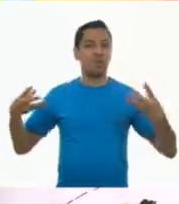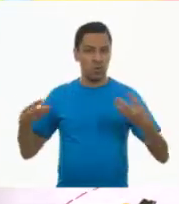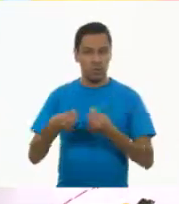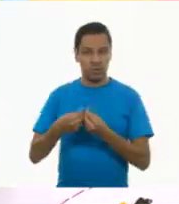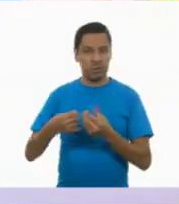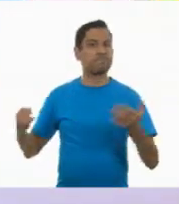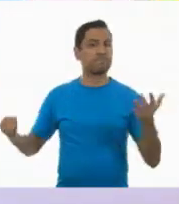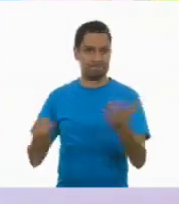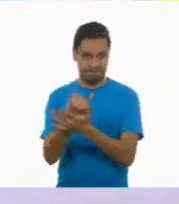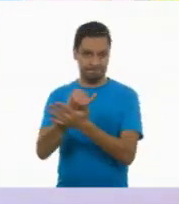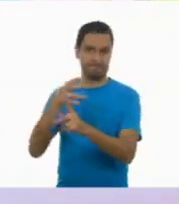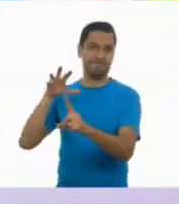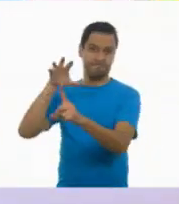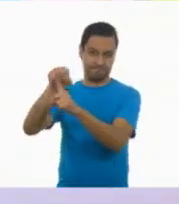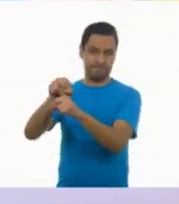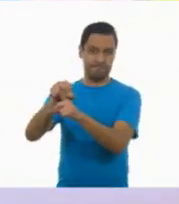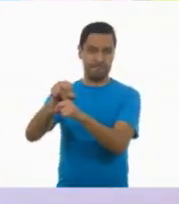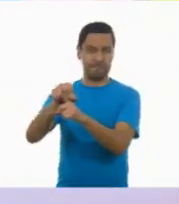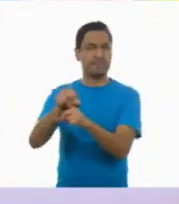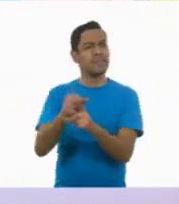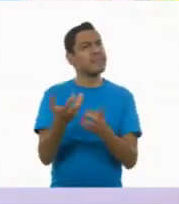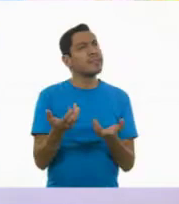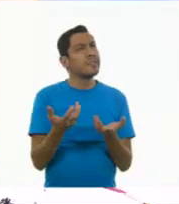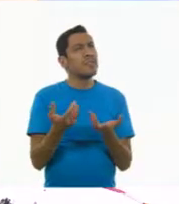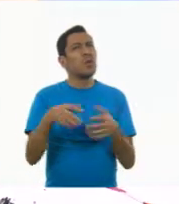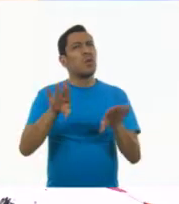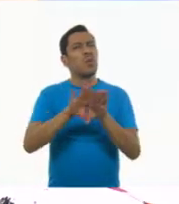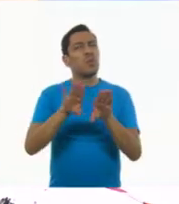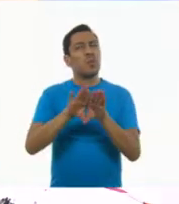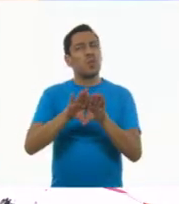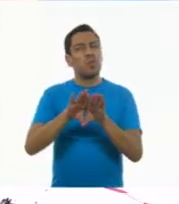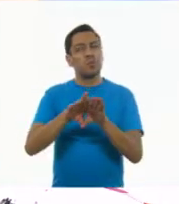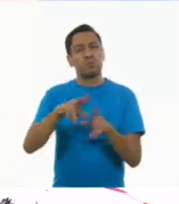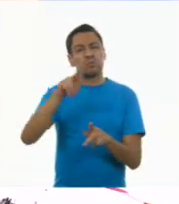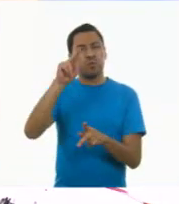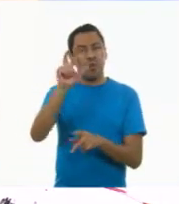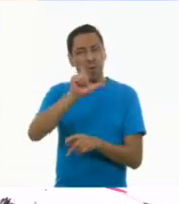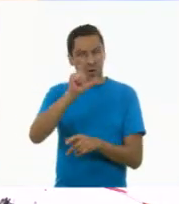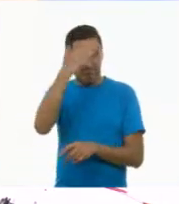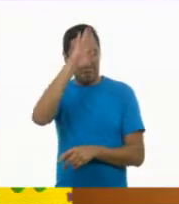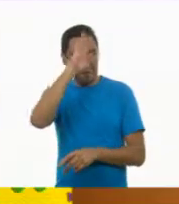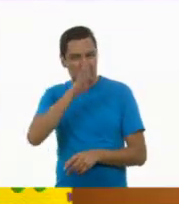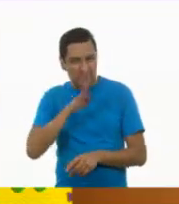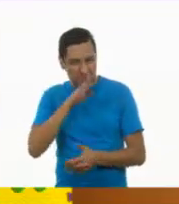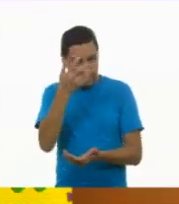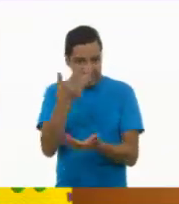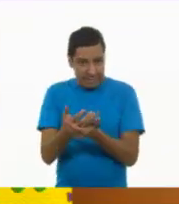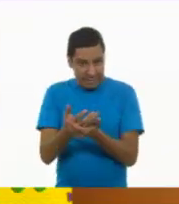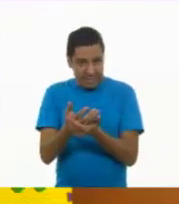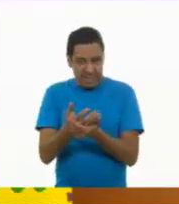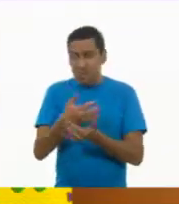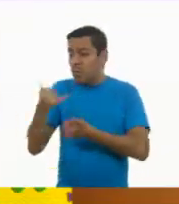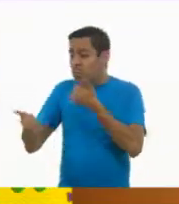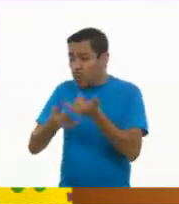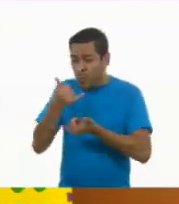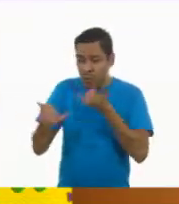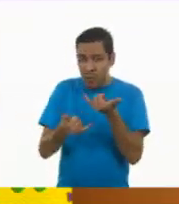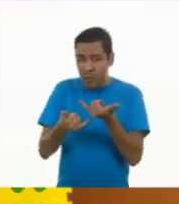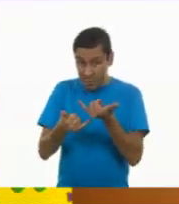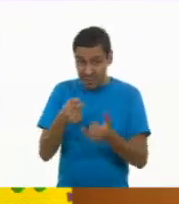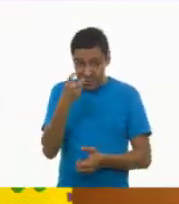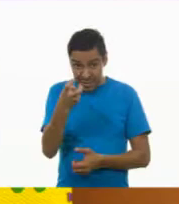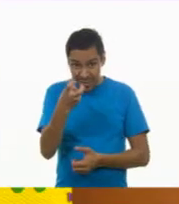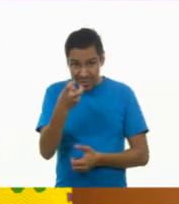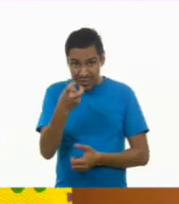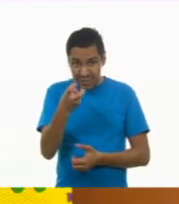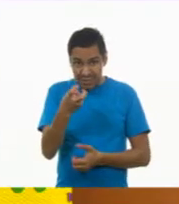qué decidir a qué jugar a la hora del recreo? Exacto, Panchito. Ese es un buen ejemplo.